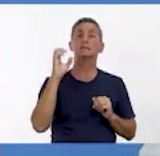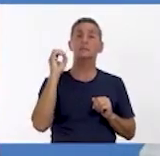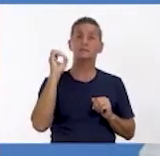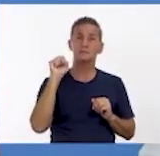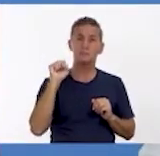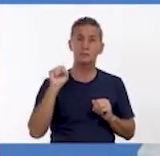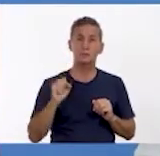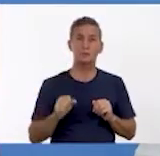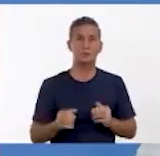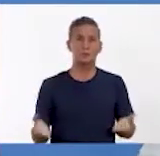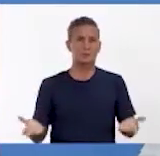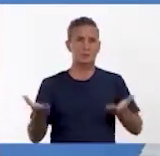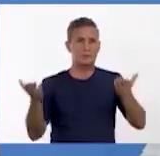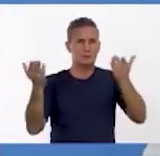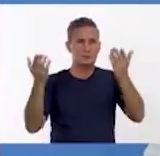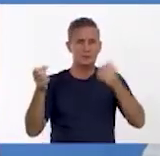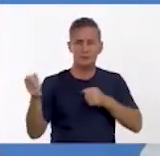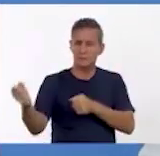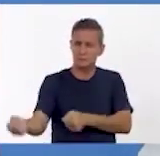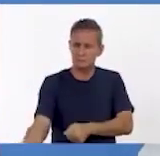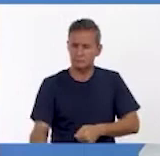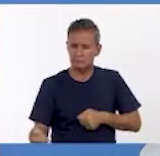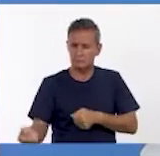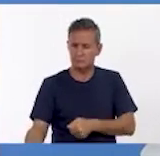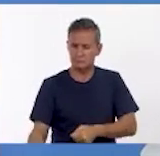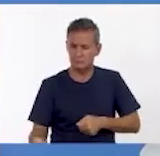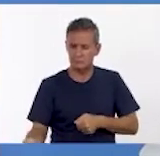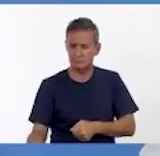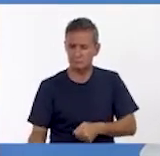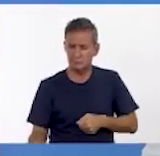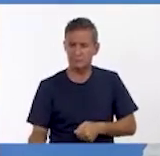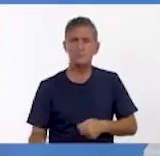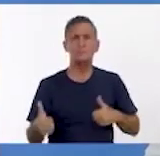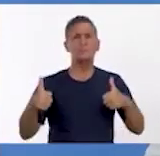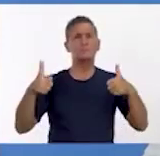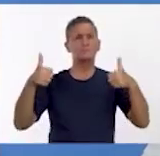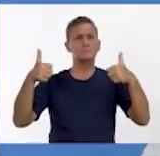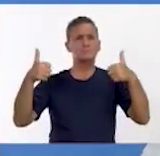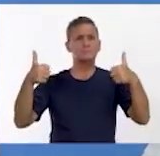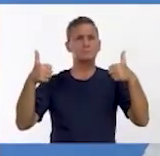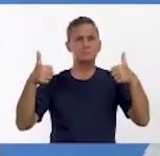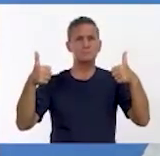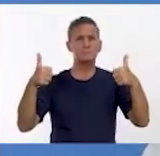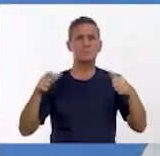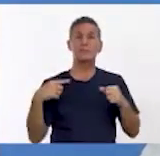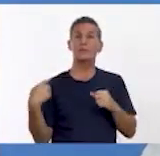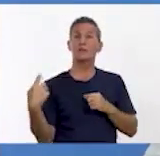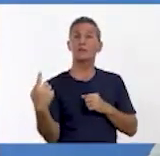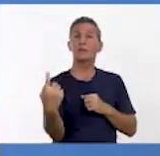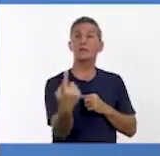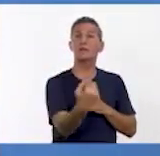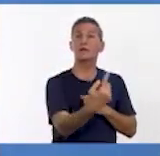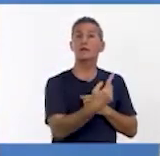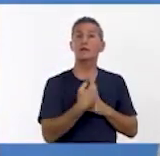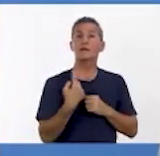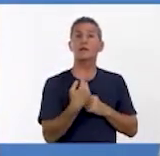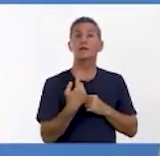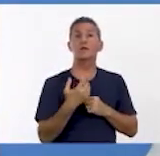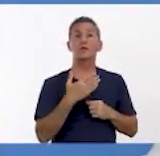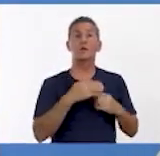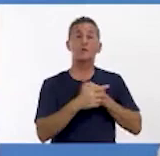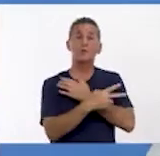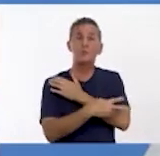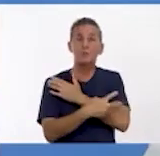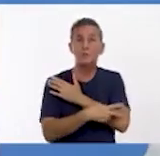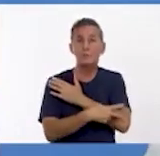lineamiento del 156. ¿Y qué significa una agricultura sostenible que nuestro país se está planteando? La plantea